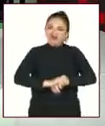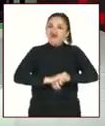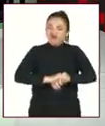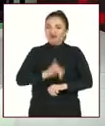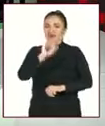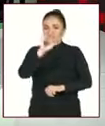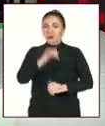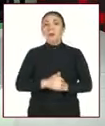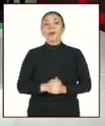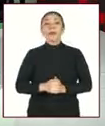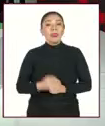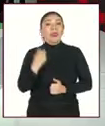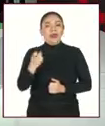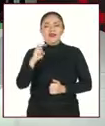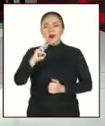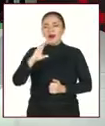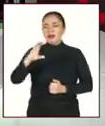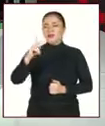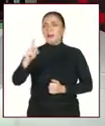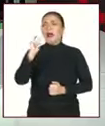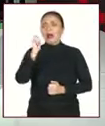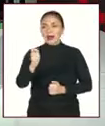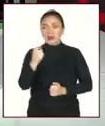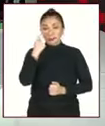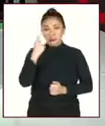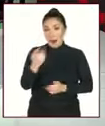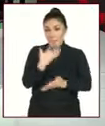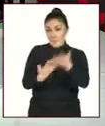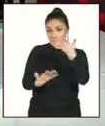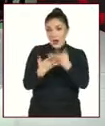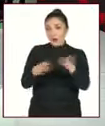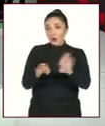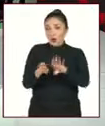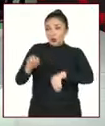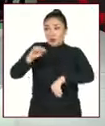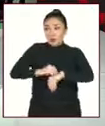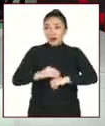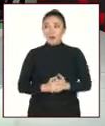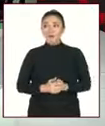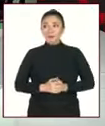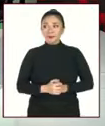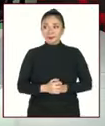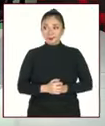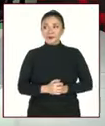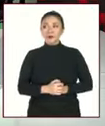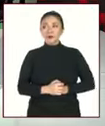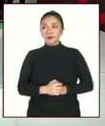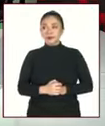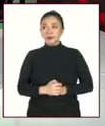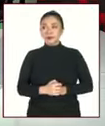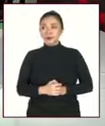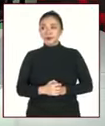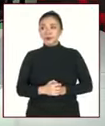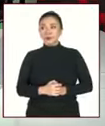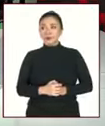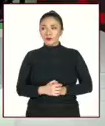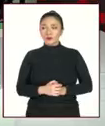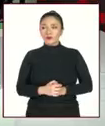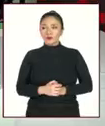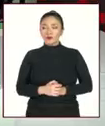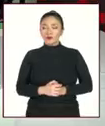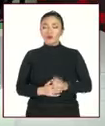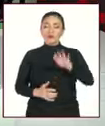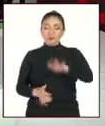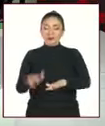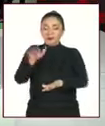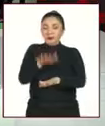pues lo que vamos a hacer es que vamos a colocar nuestras manos, una mano encima de la otra. Como si la estuviéramos abrazando. Así